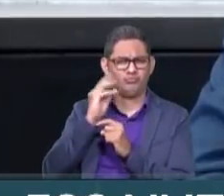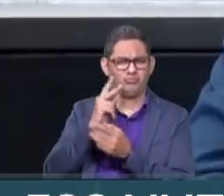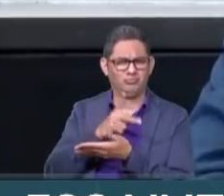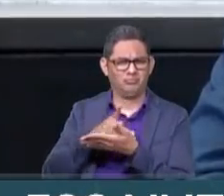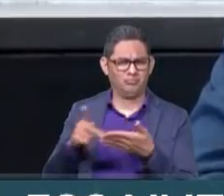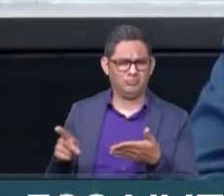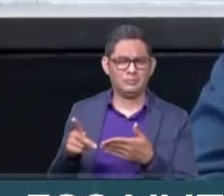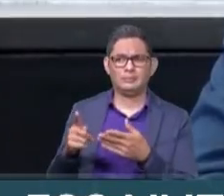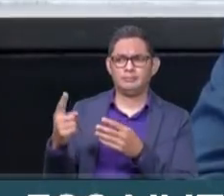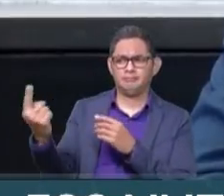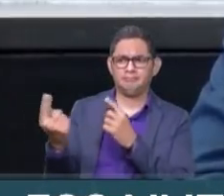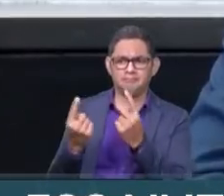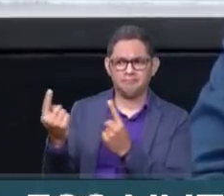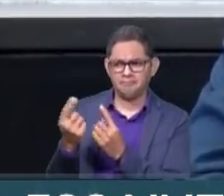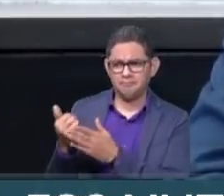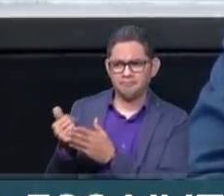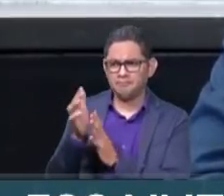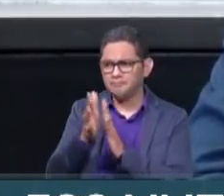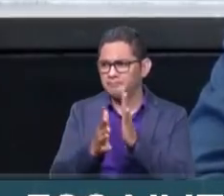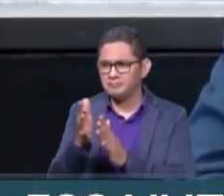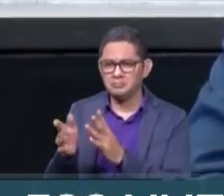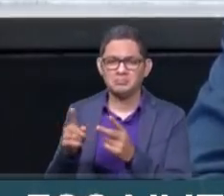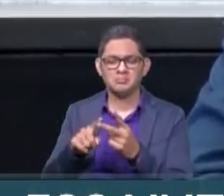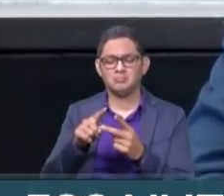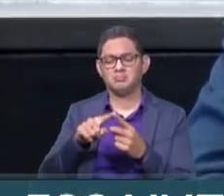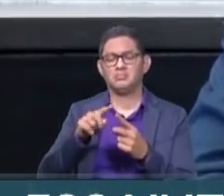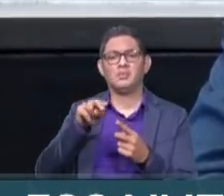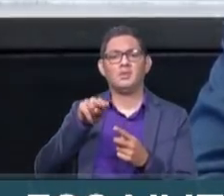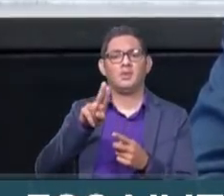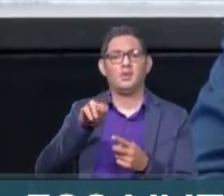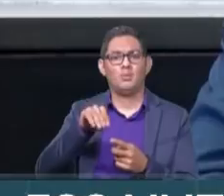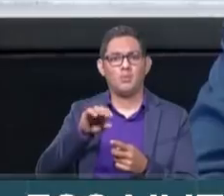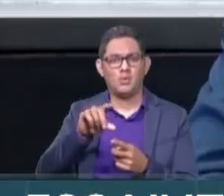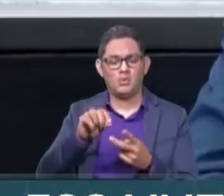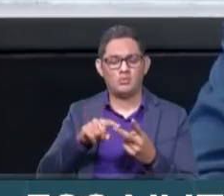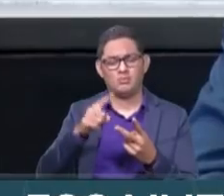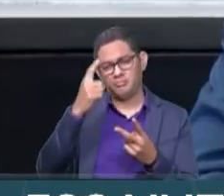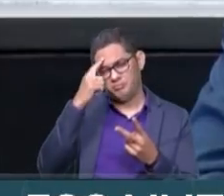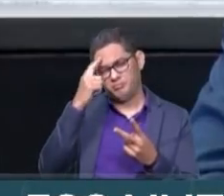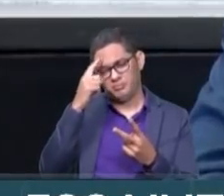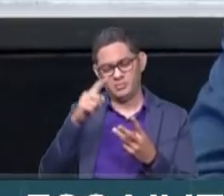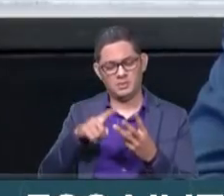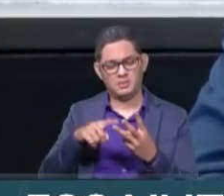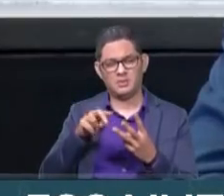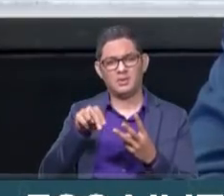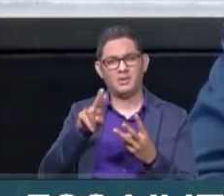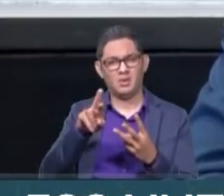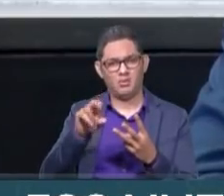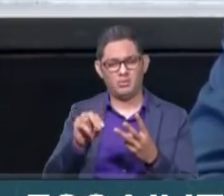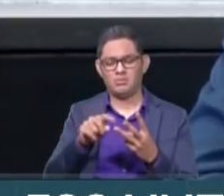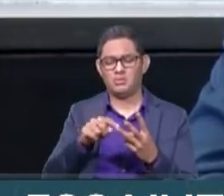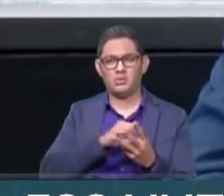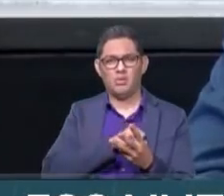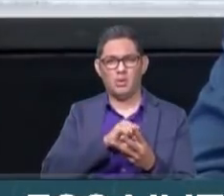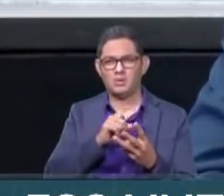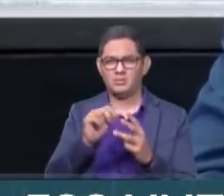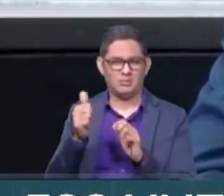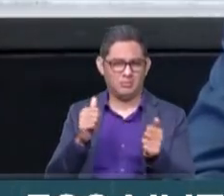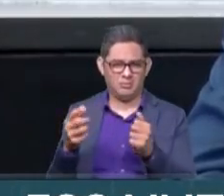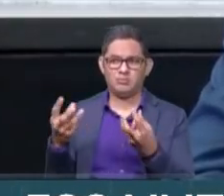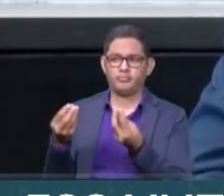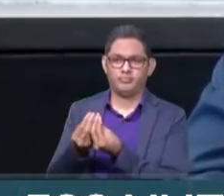especialistas, neumólogos, médicos internistas, neurólogos, entre otros. Esto se está